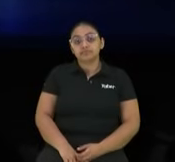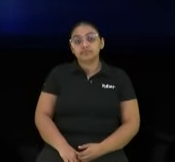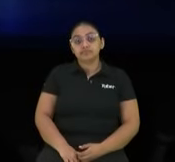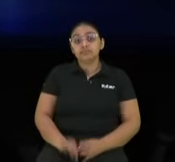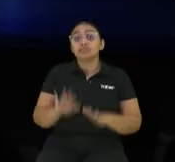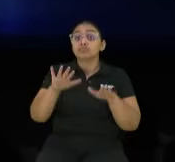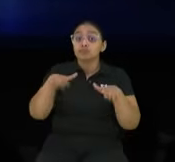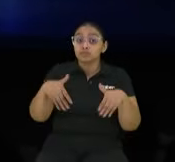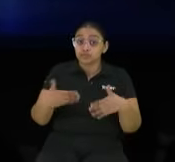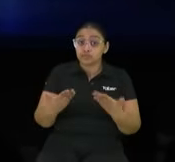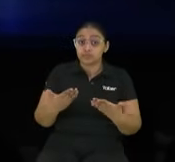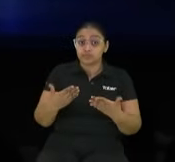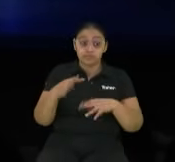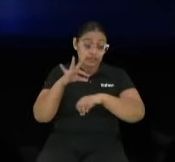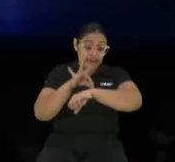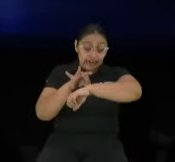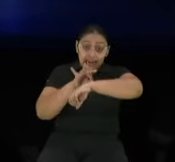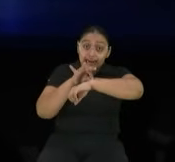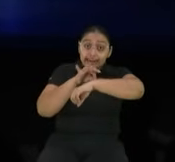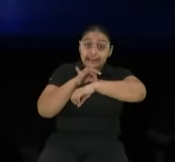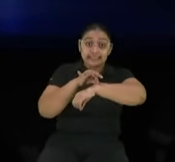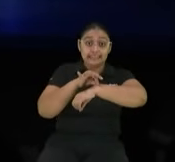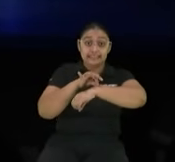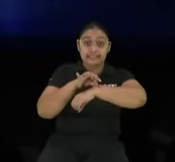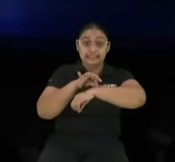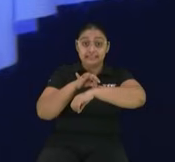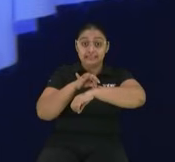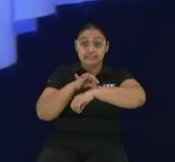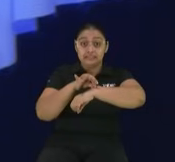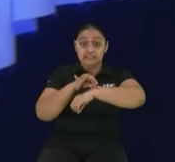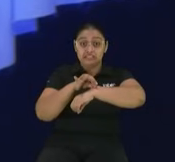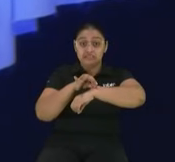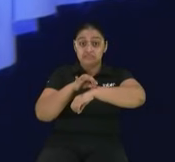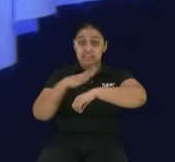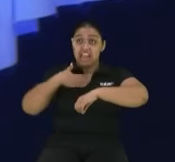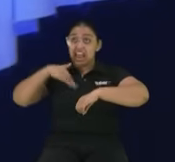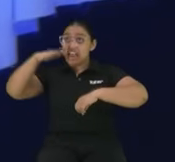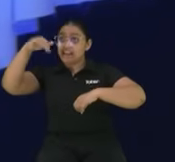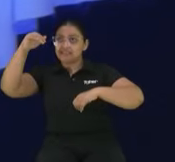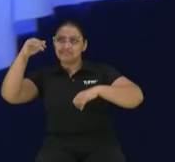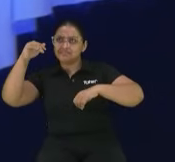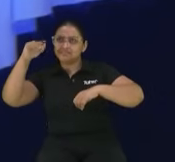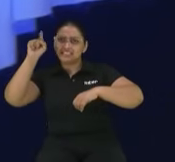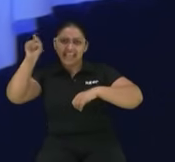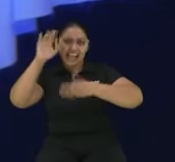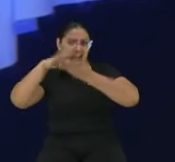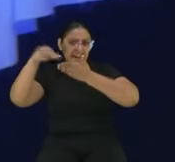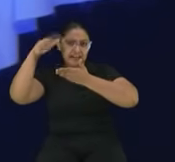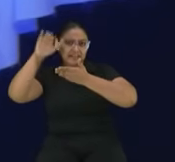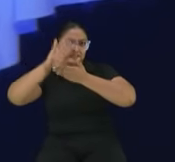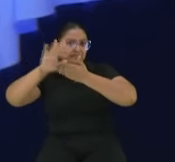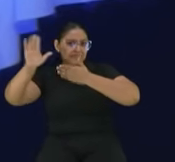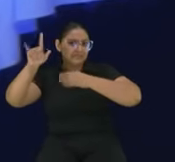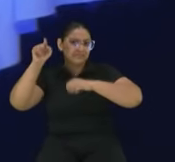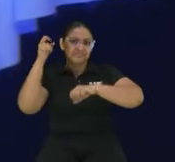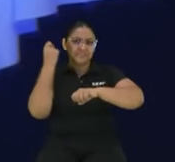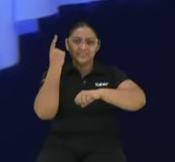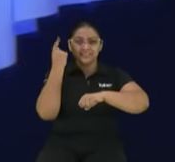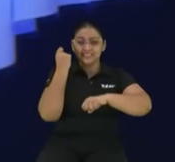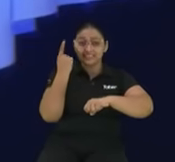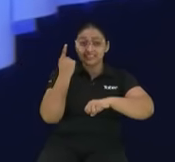porque la carne no discierne las cosas del Espíritu es bien